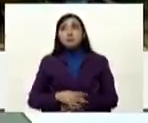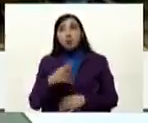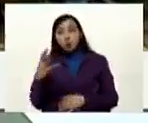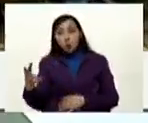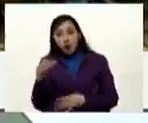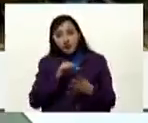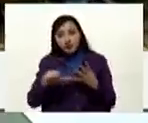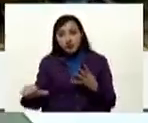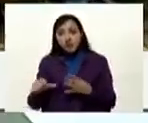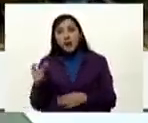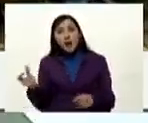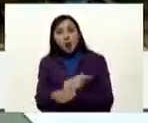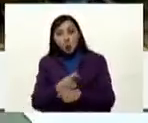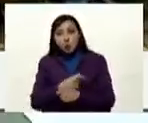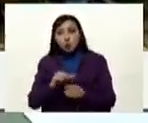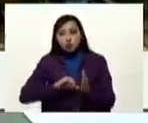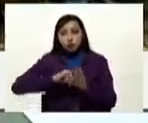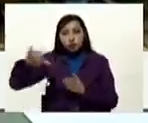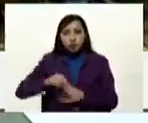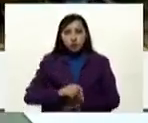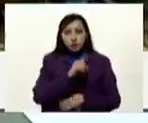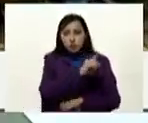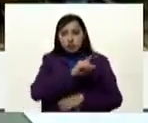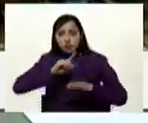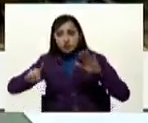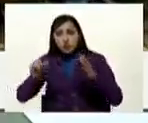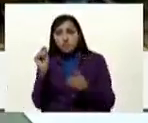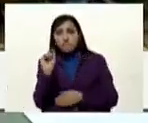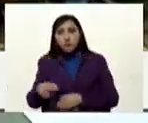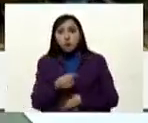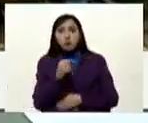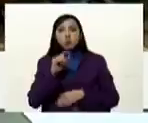subió 16.6.